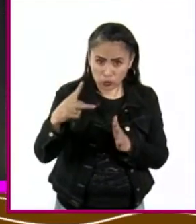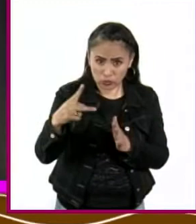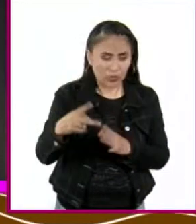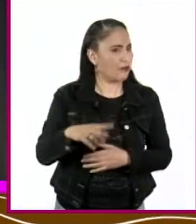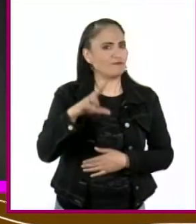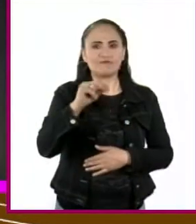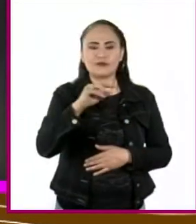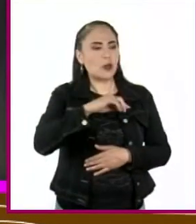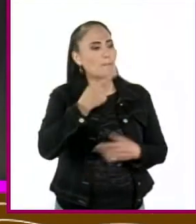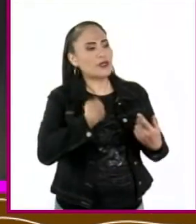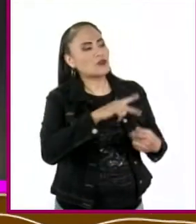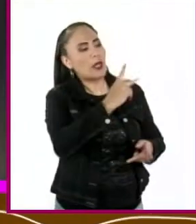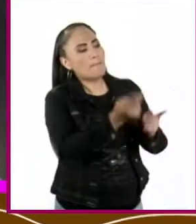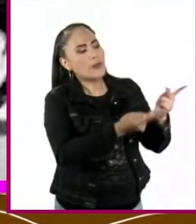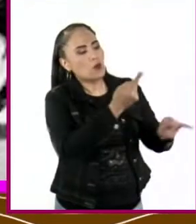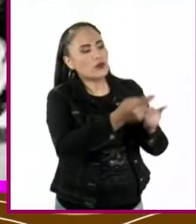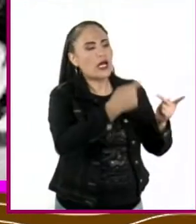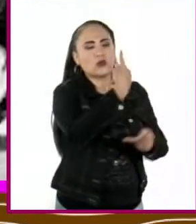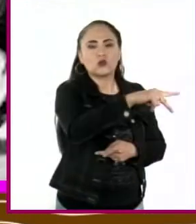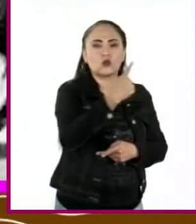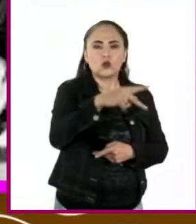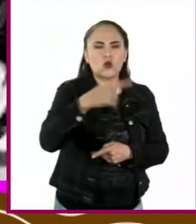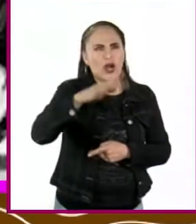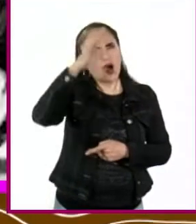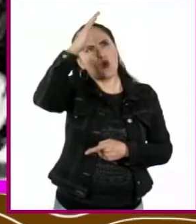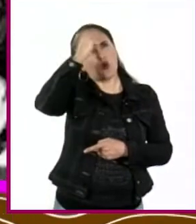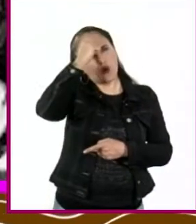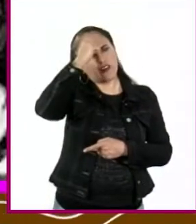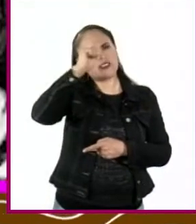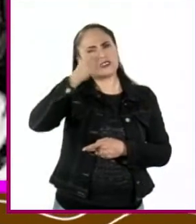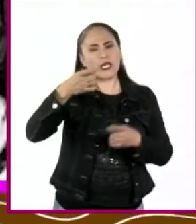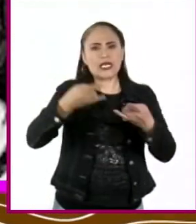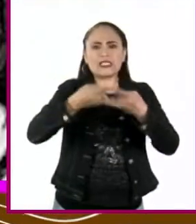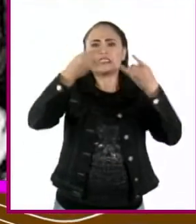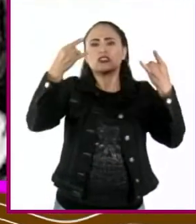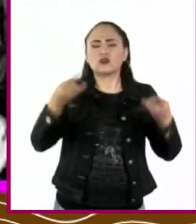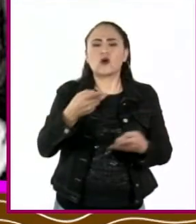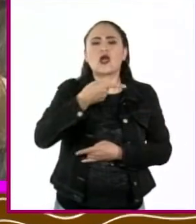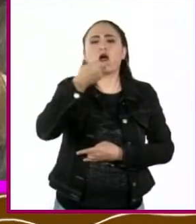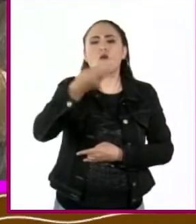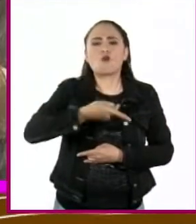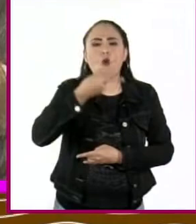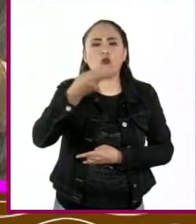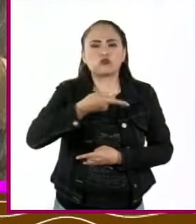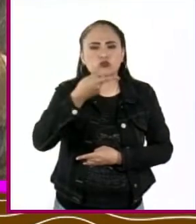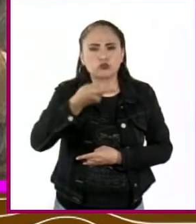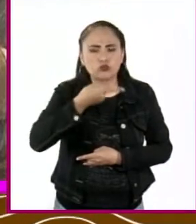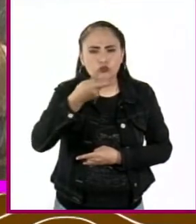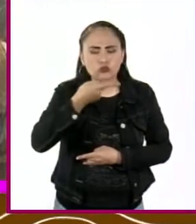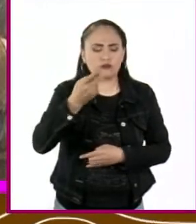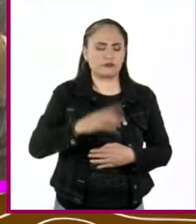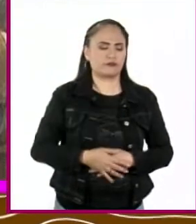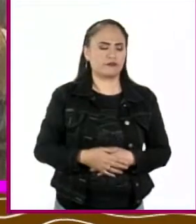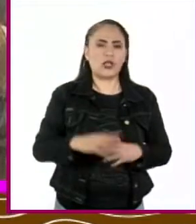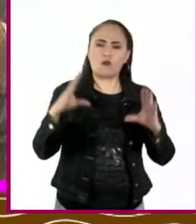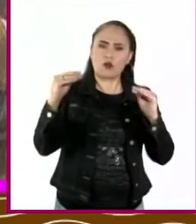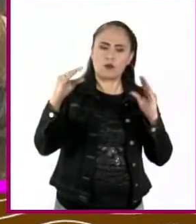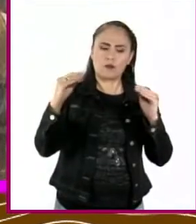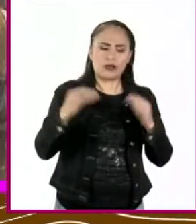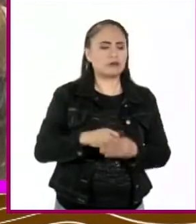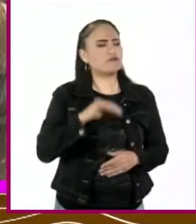recuerdos mismos de la gente, lo que se llama la historia oral. Tenía que descubrir,